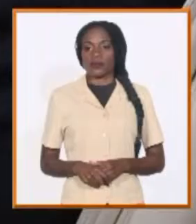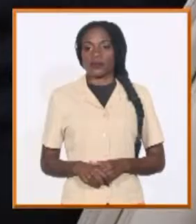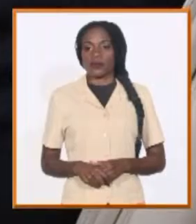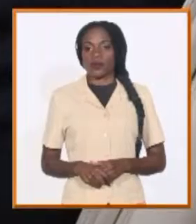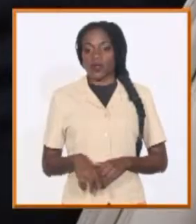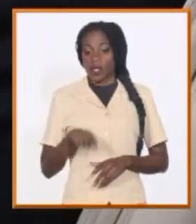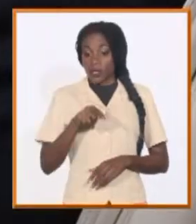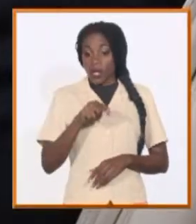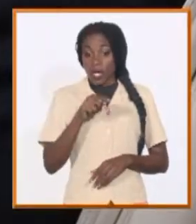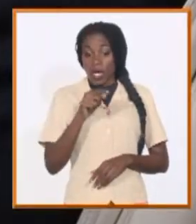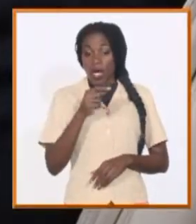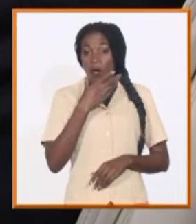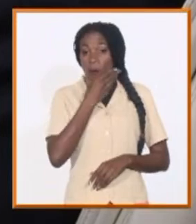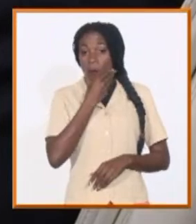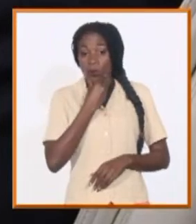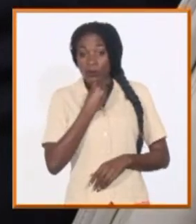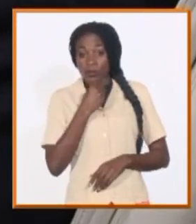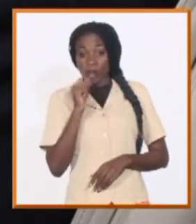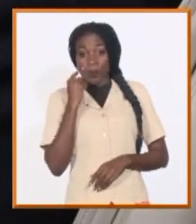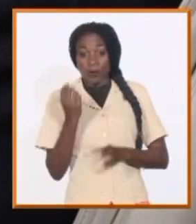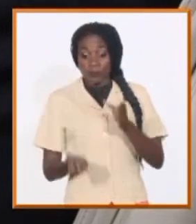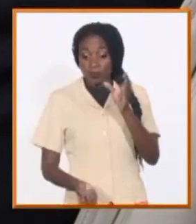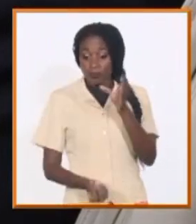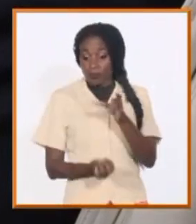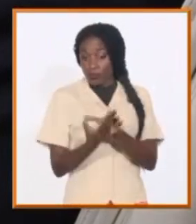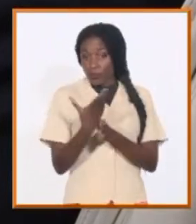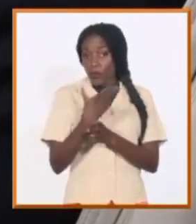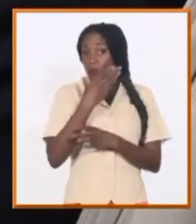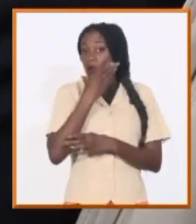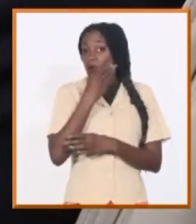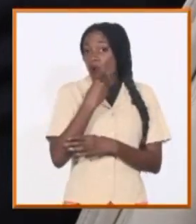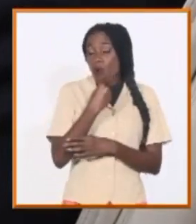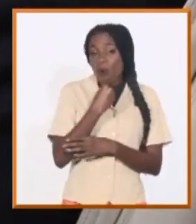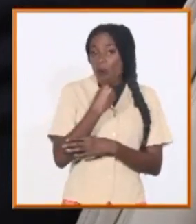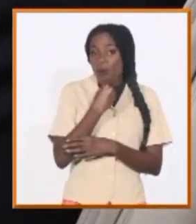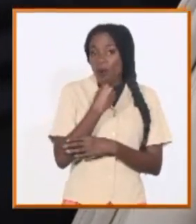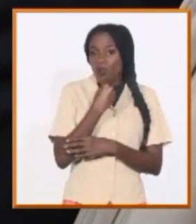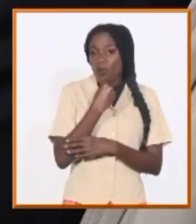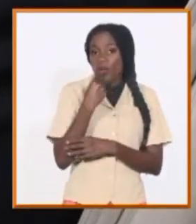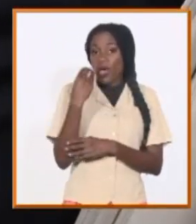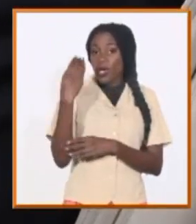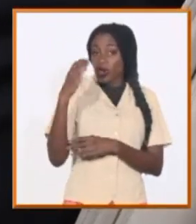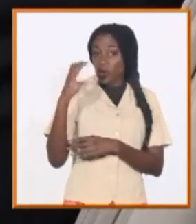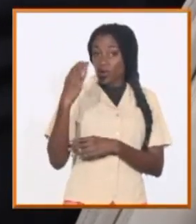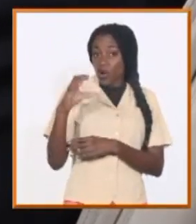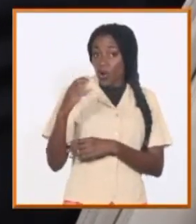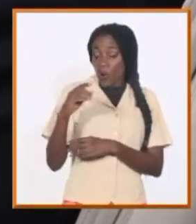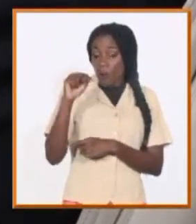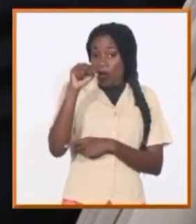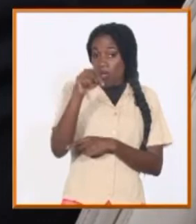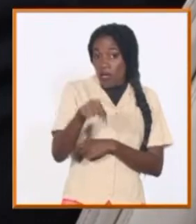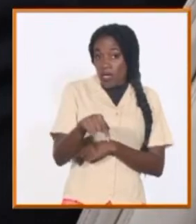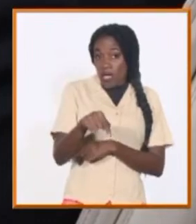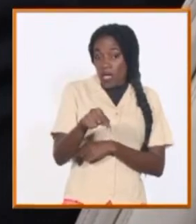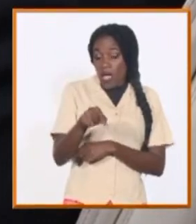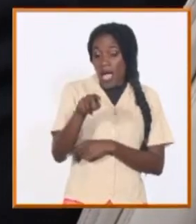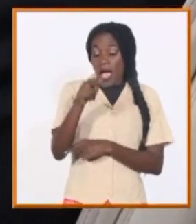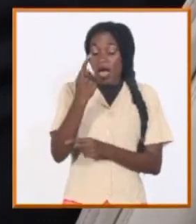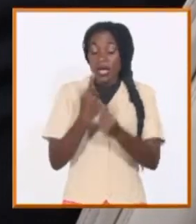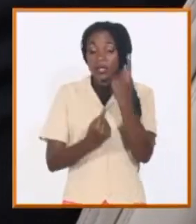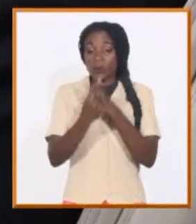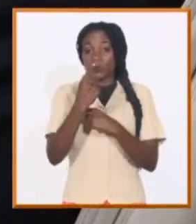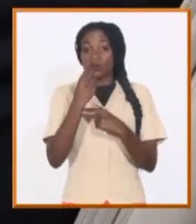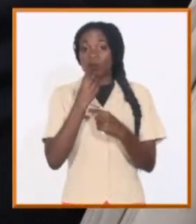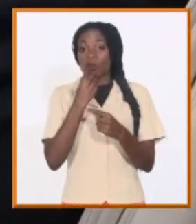los vimos debutar en los Juegos Panamericanos Juveniles en Colombia y ahora incluso algunos tuvieron que asumir